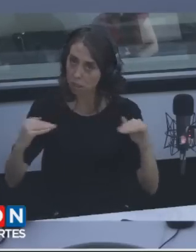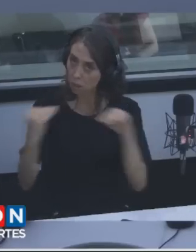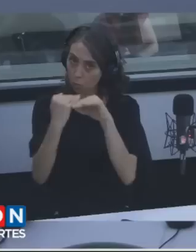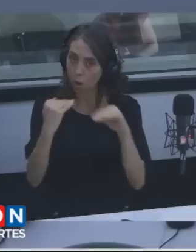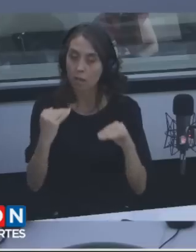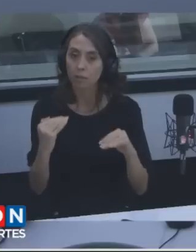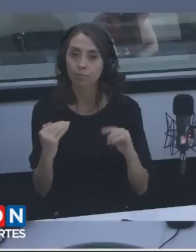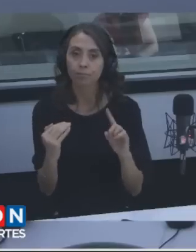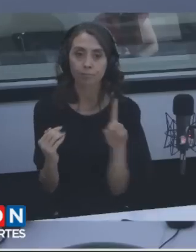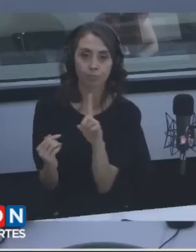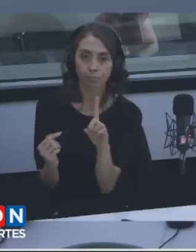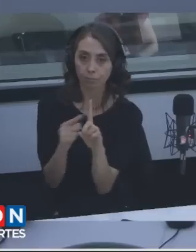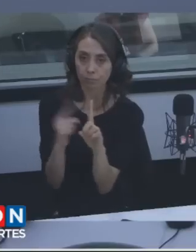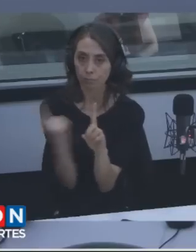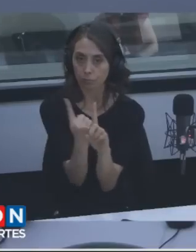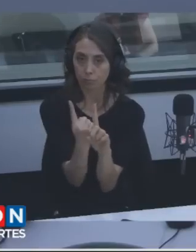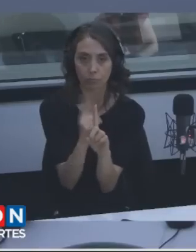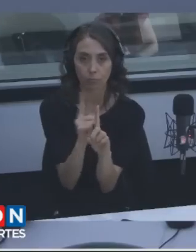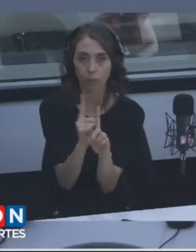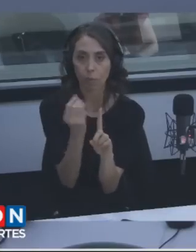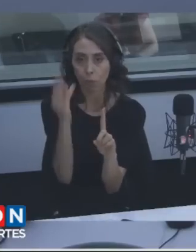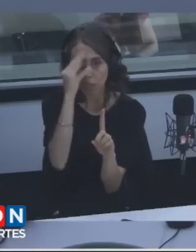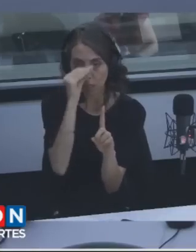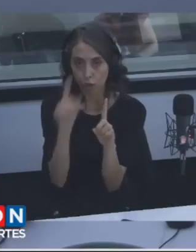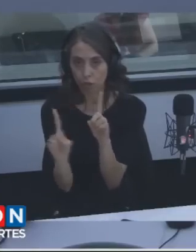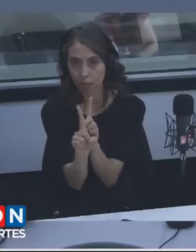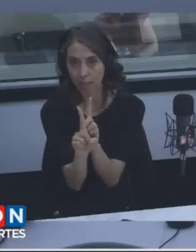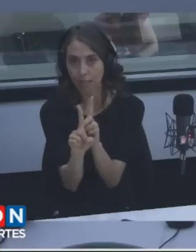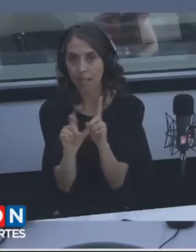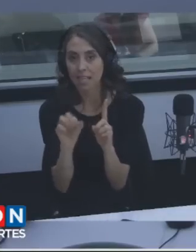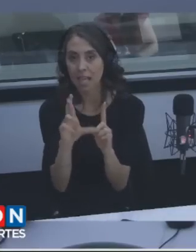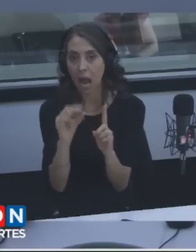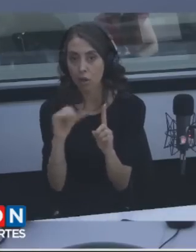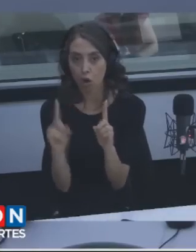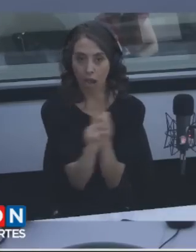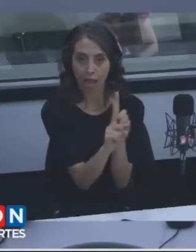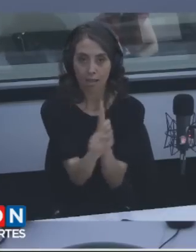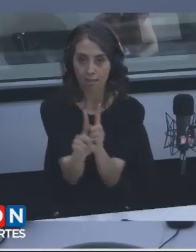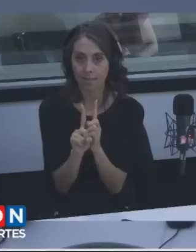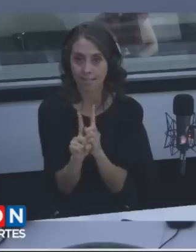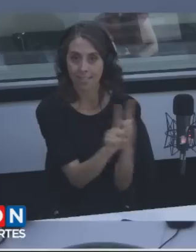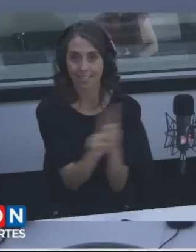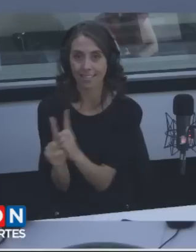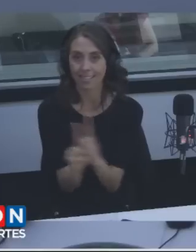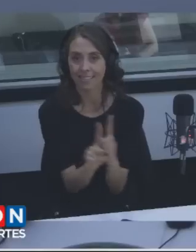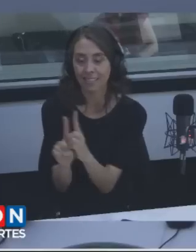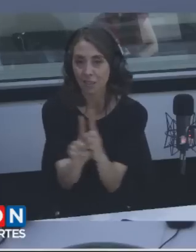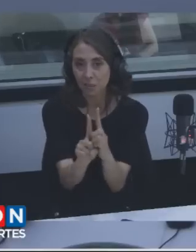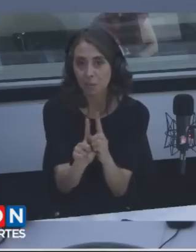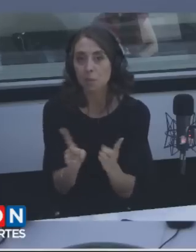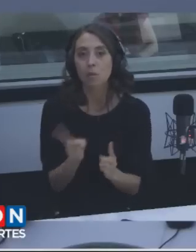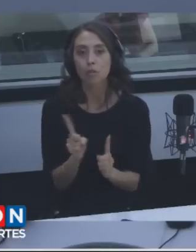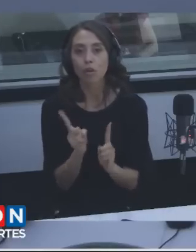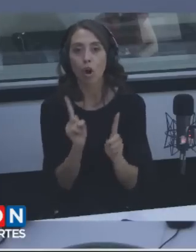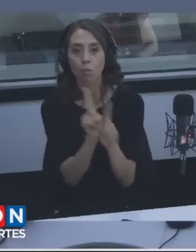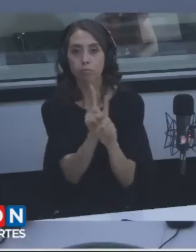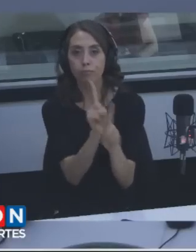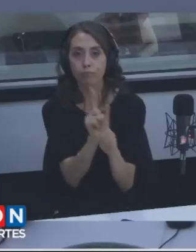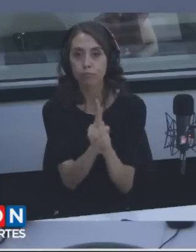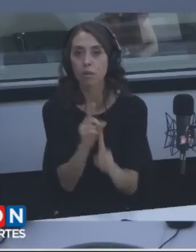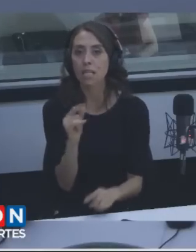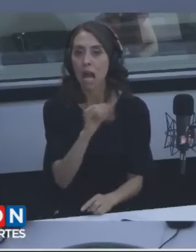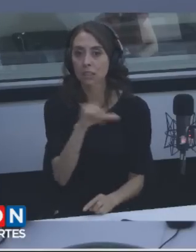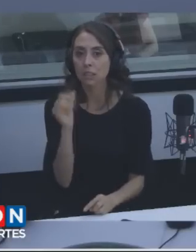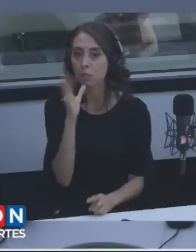tipo adelante a Buenanote, ponerle a Caroca, por ejemplo, a Buenanote para que no tuviera libertad, de no hacerle marca personal a